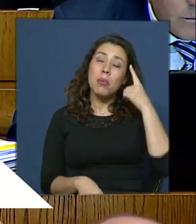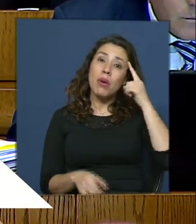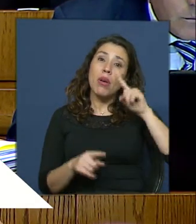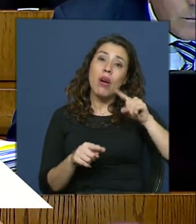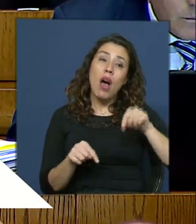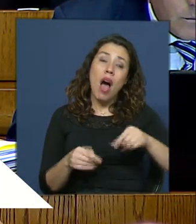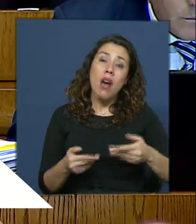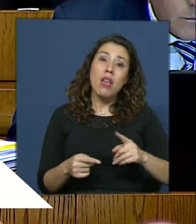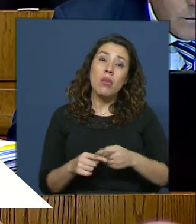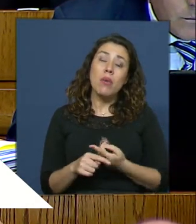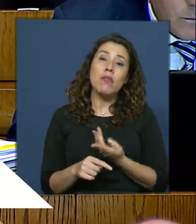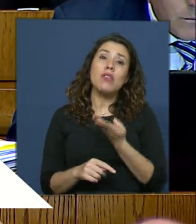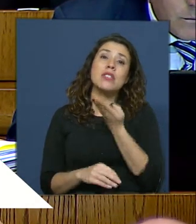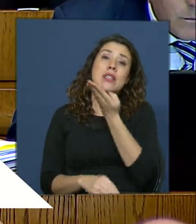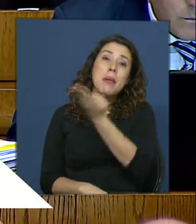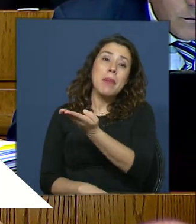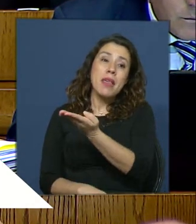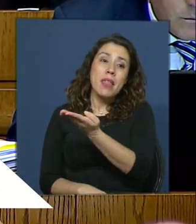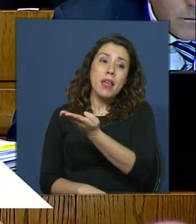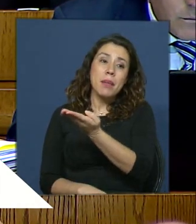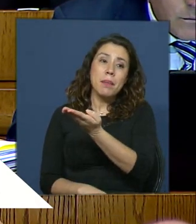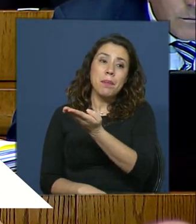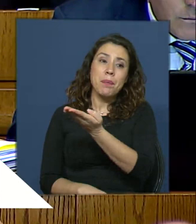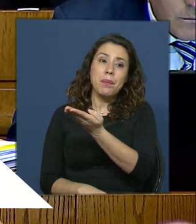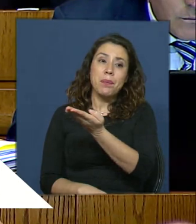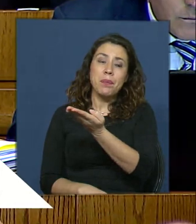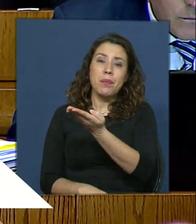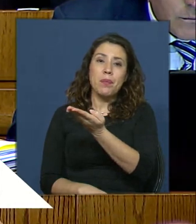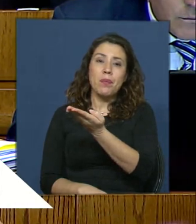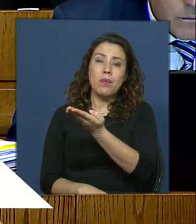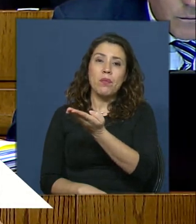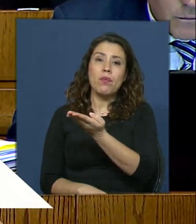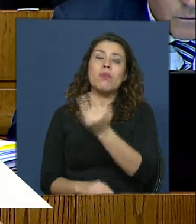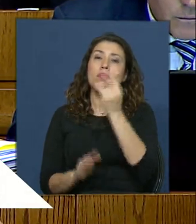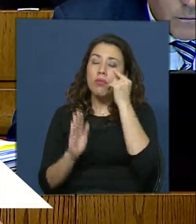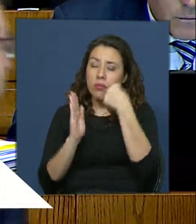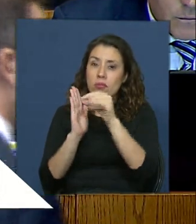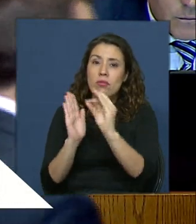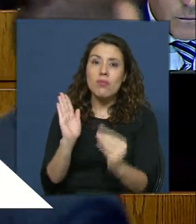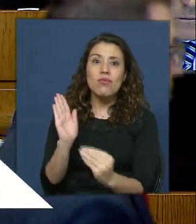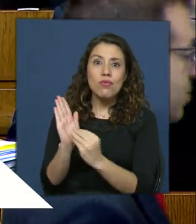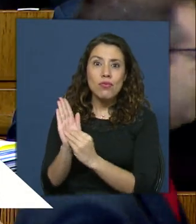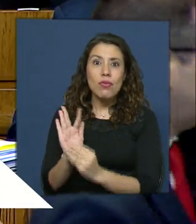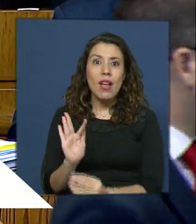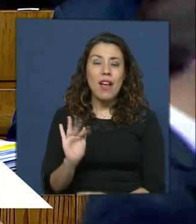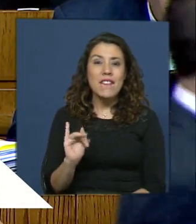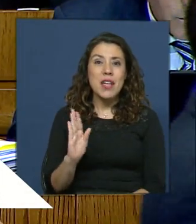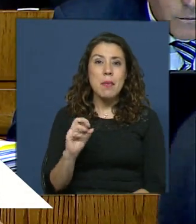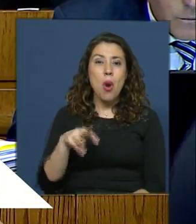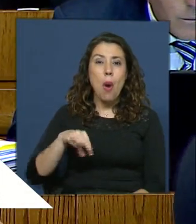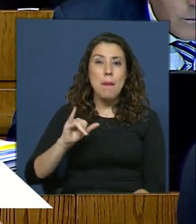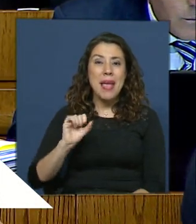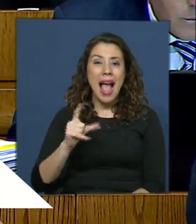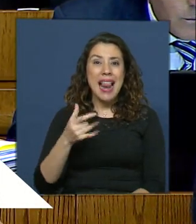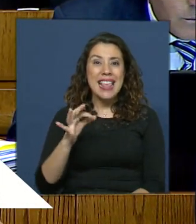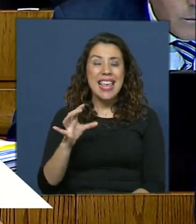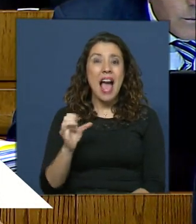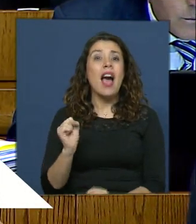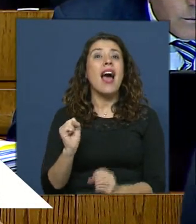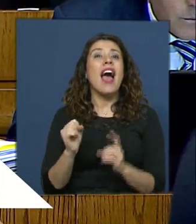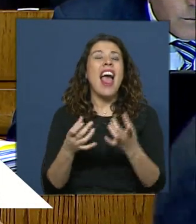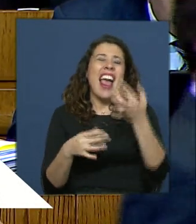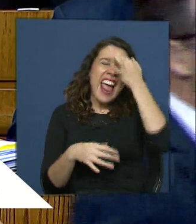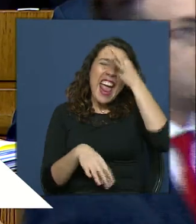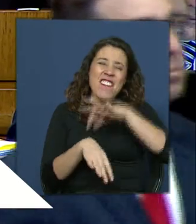es que se está solicitando en esta oportunidad que se reconozca la fibromialgia como enfermedad